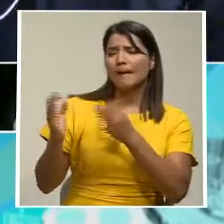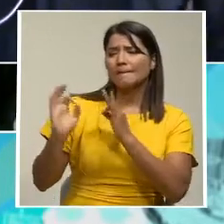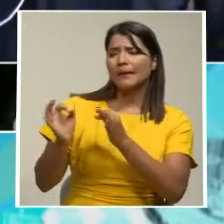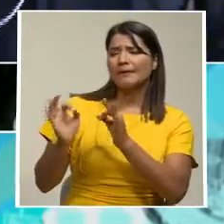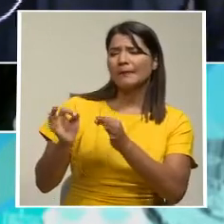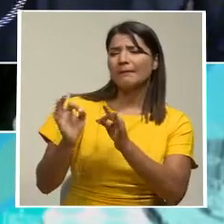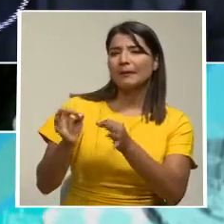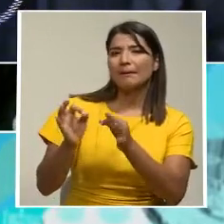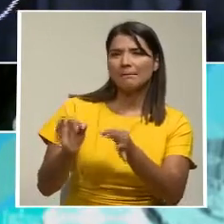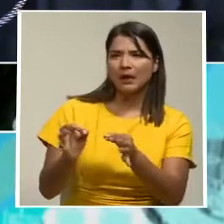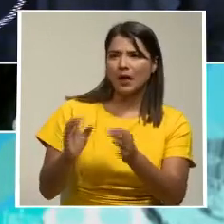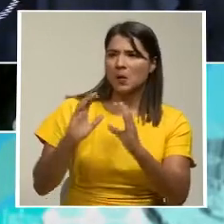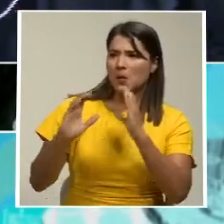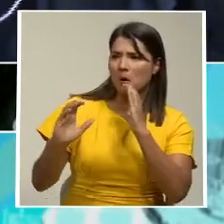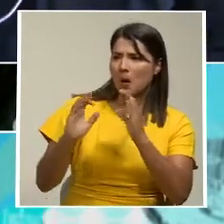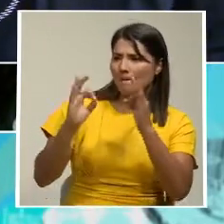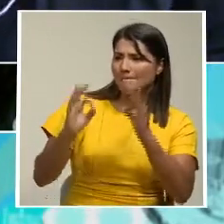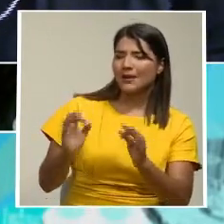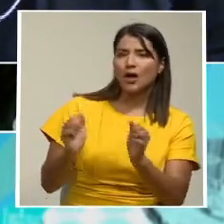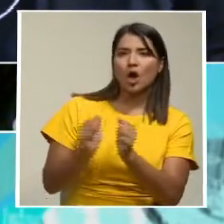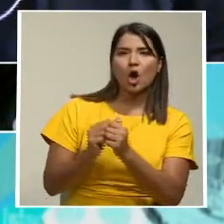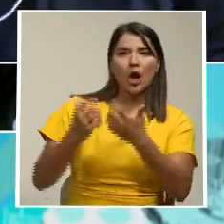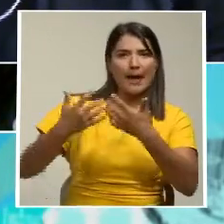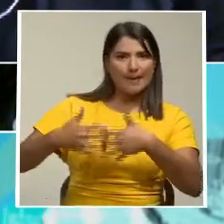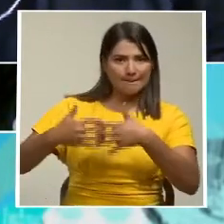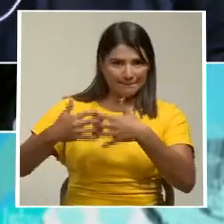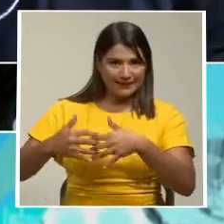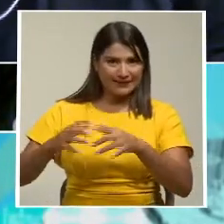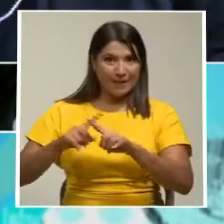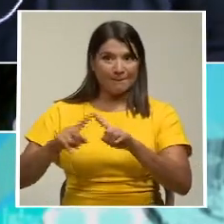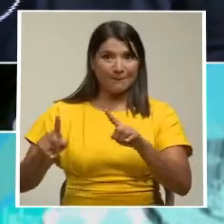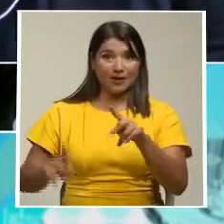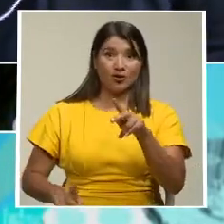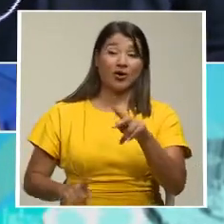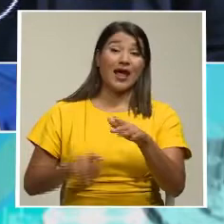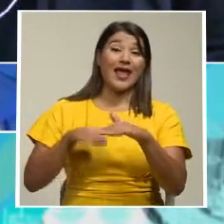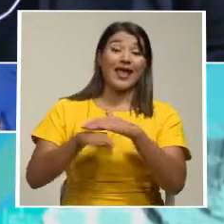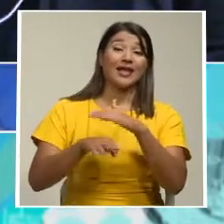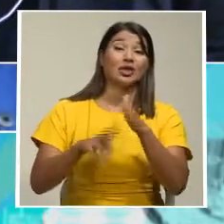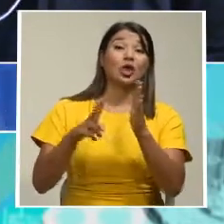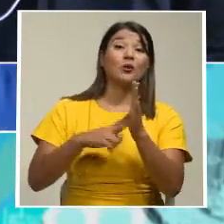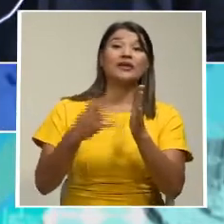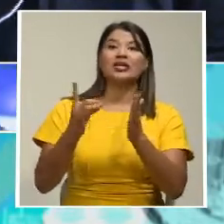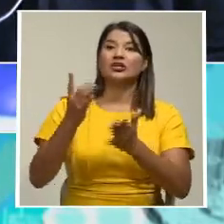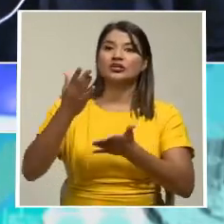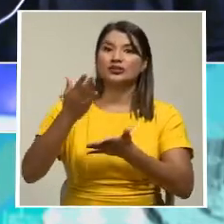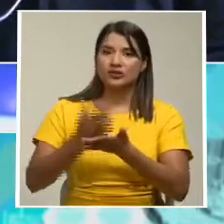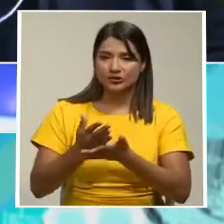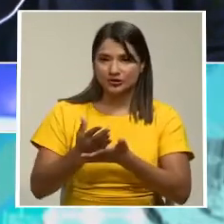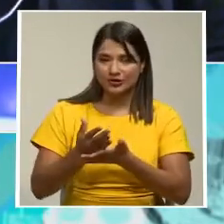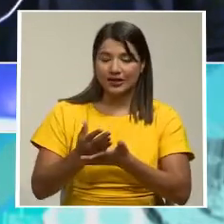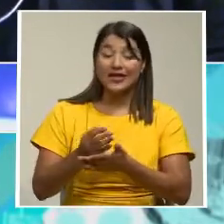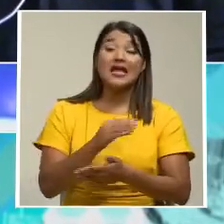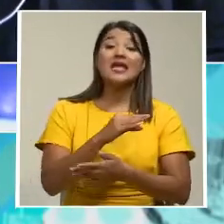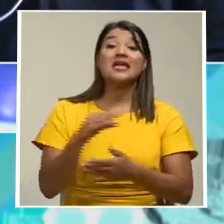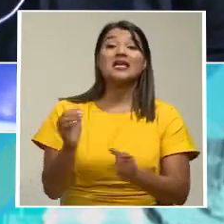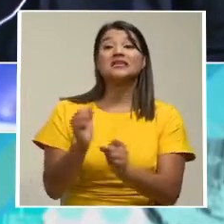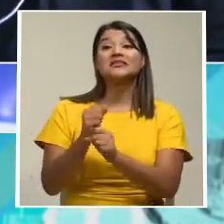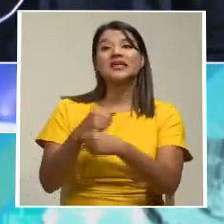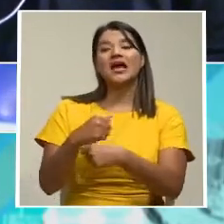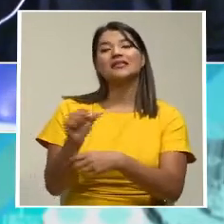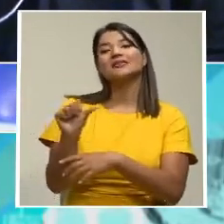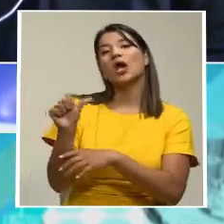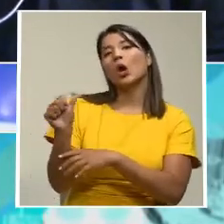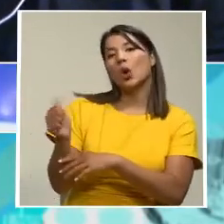el empresariado nicaragüense, se arma otra dupla que creo que es la que le